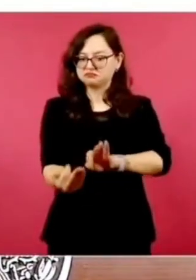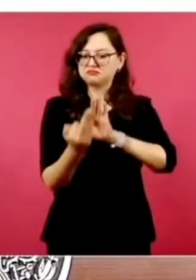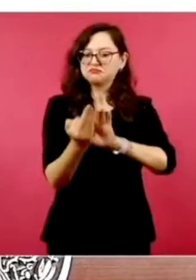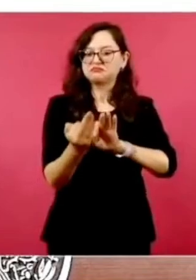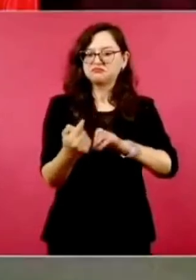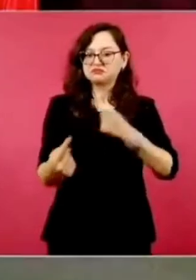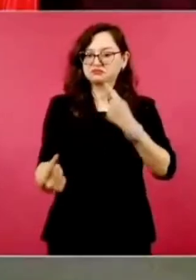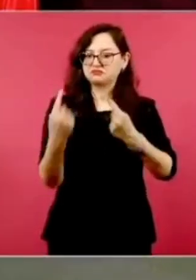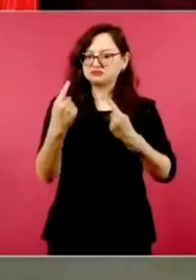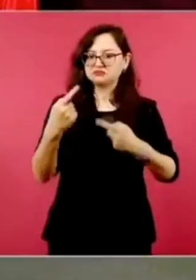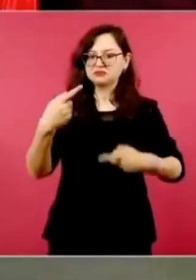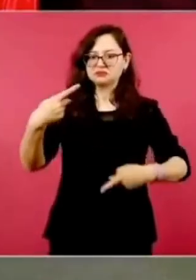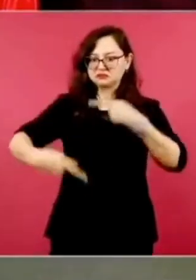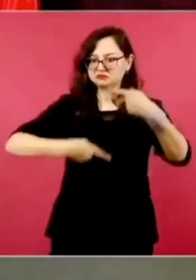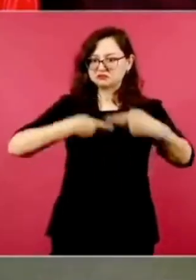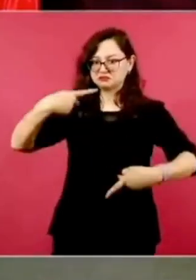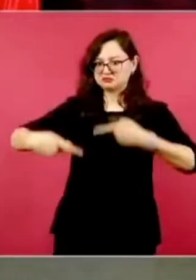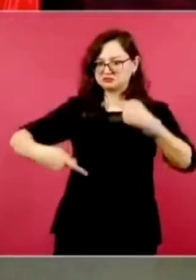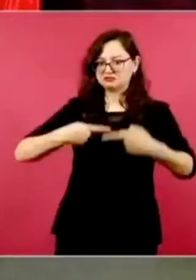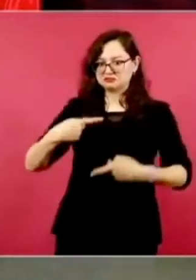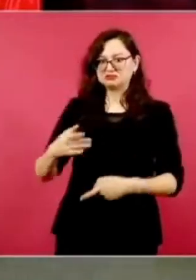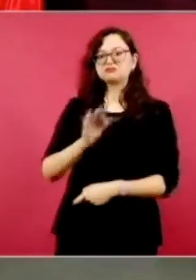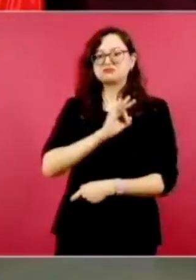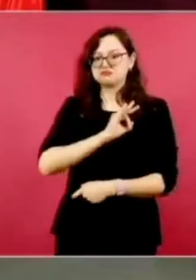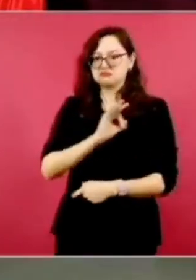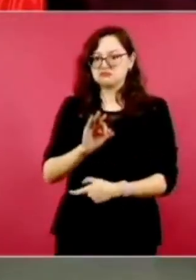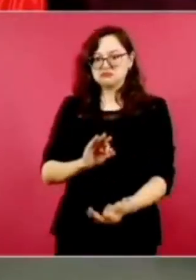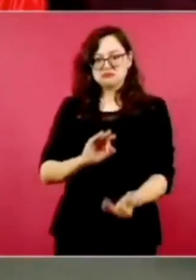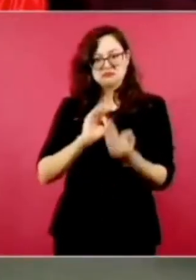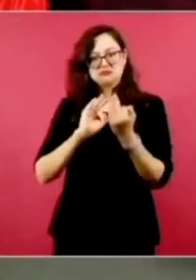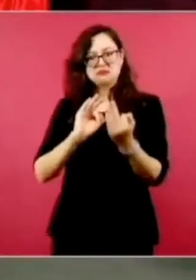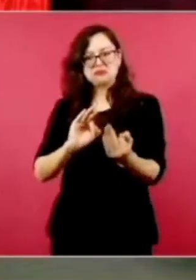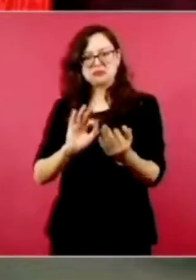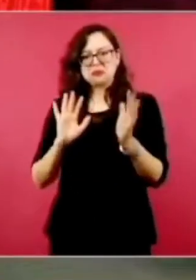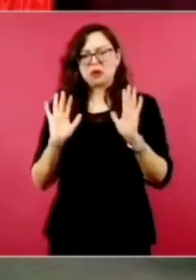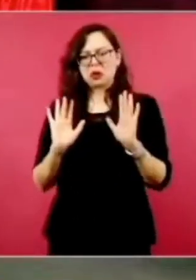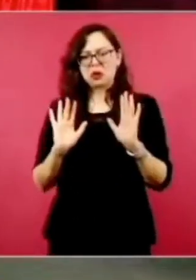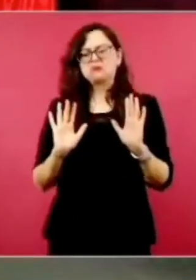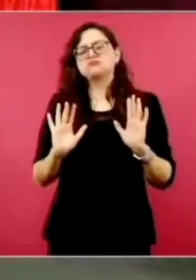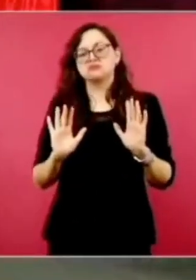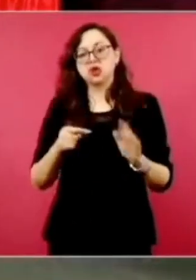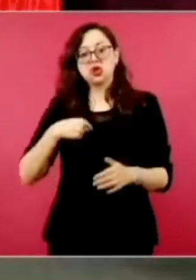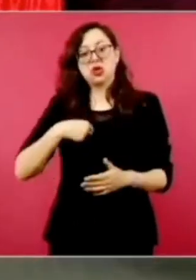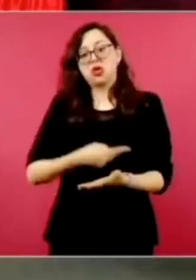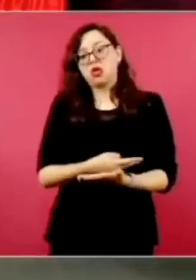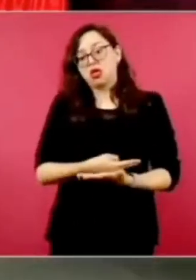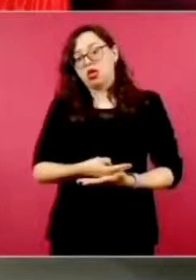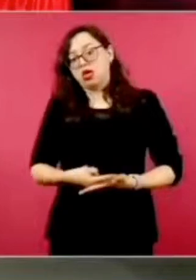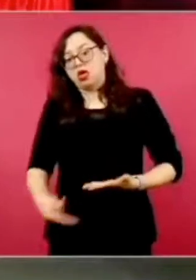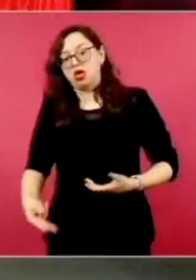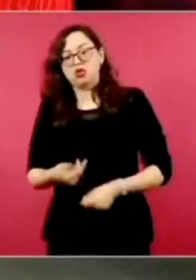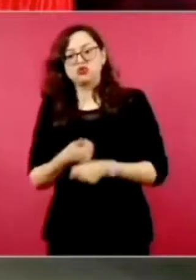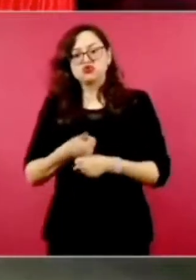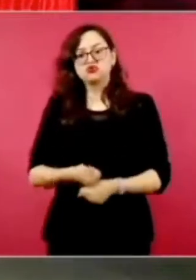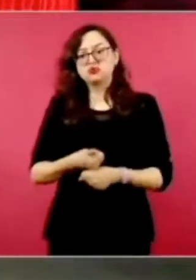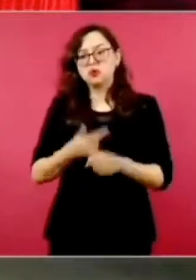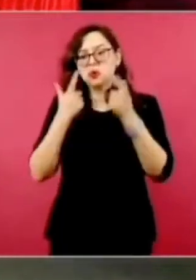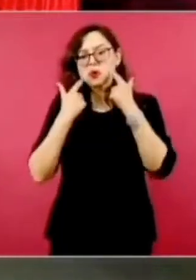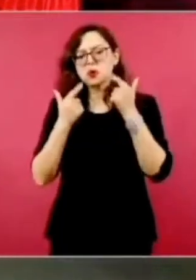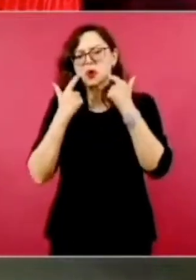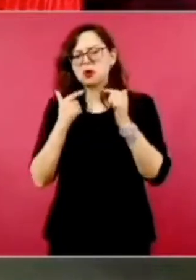No es que yo me quiera tirar al suelo, ni me voy a poner a llorar.